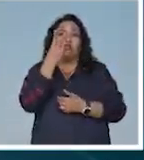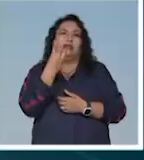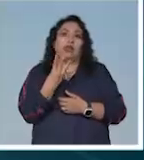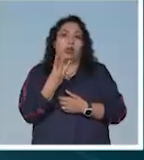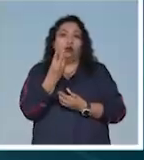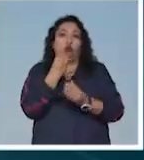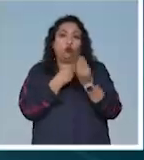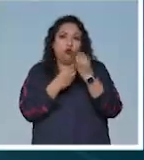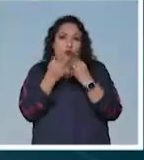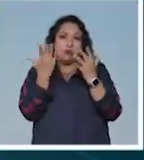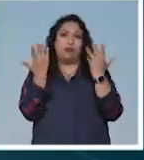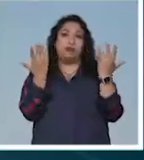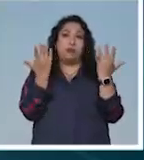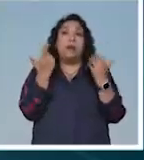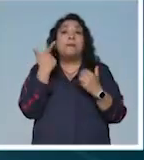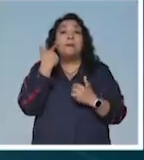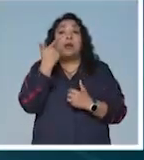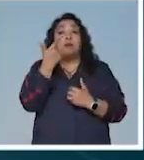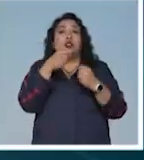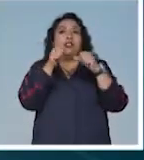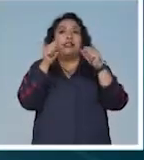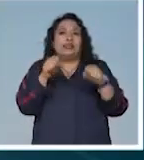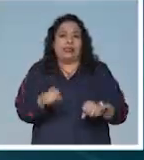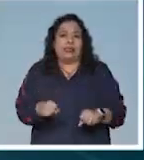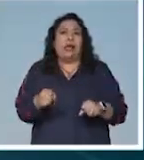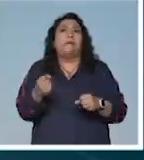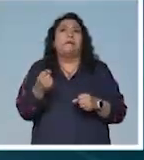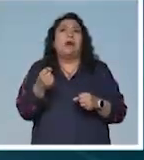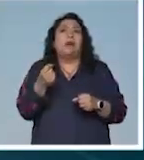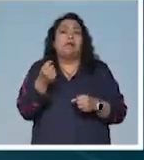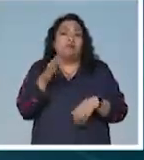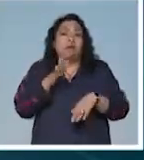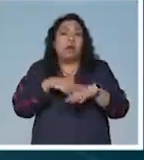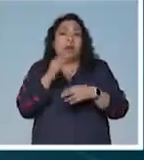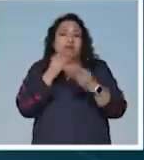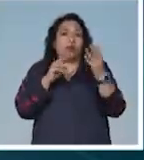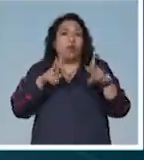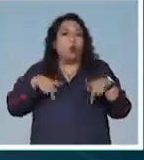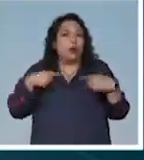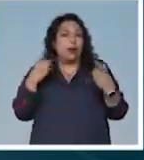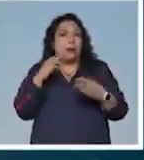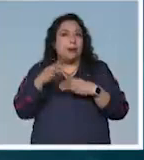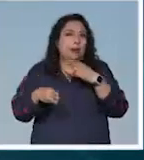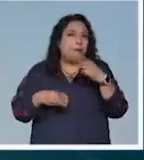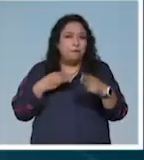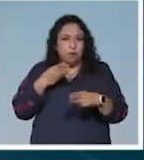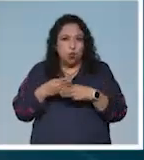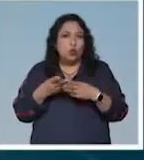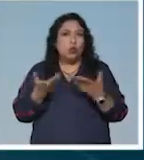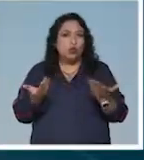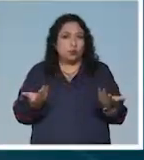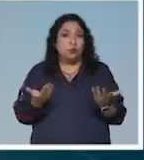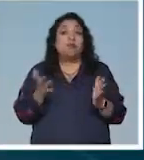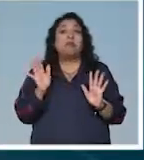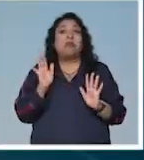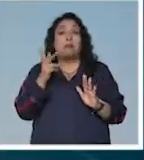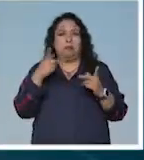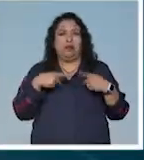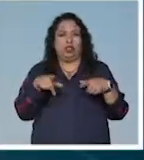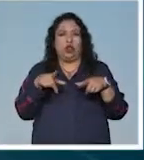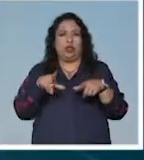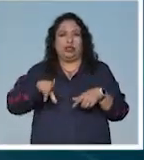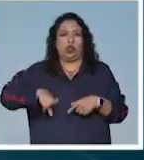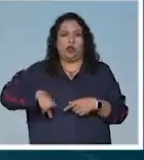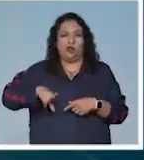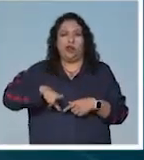que come, por lo que se ubica como el sistema de suministro de alimentos más vulnerable del mundo desarrollado. Funcionarios del gobierno